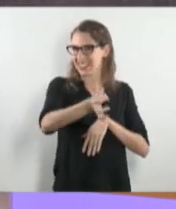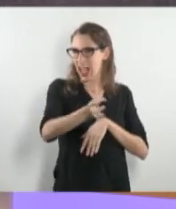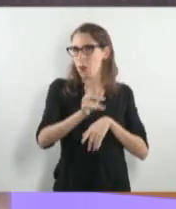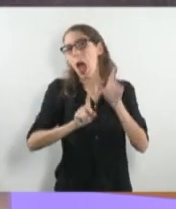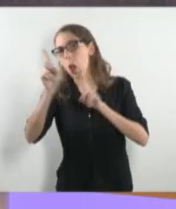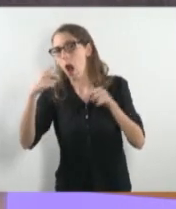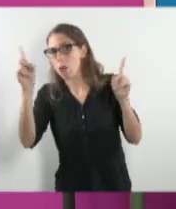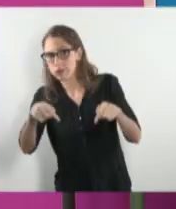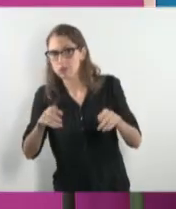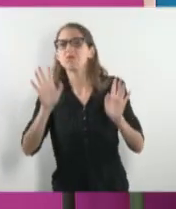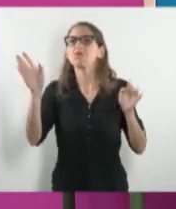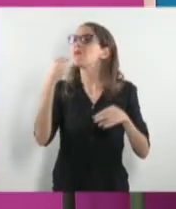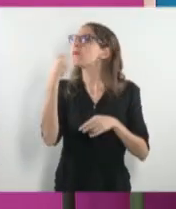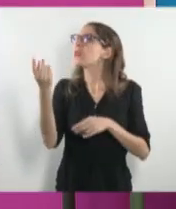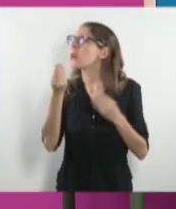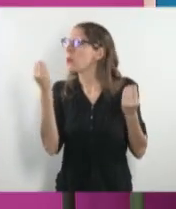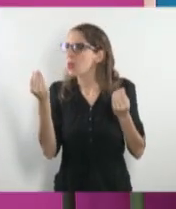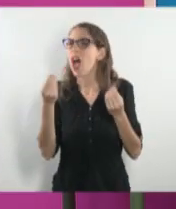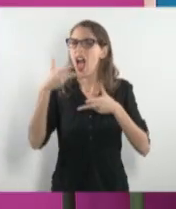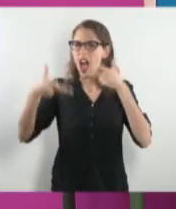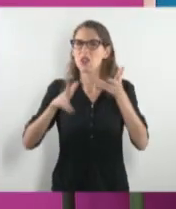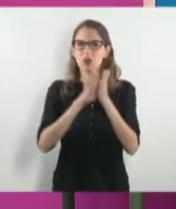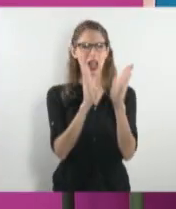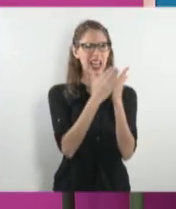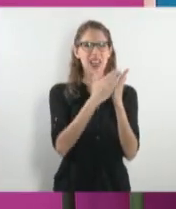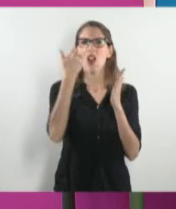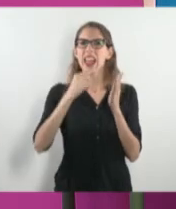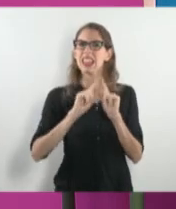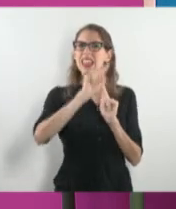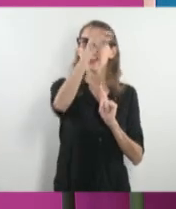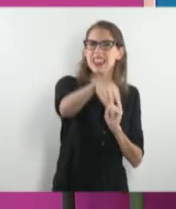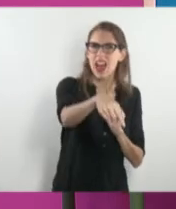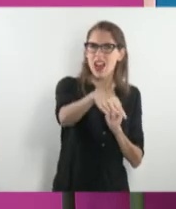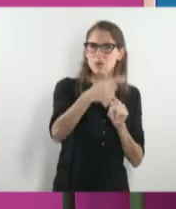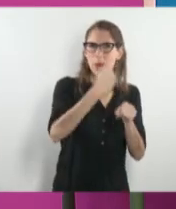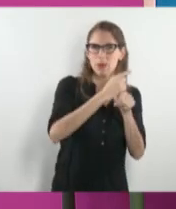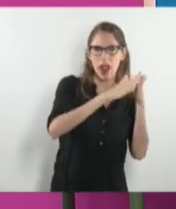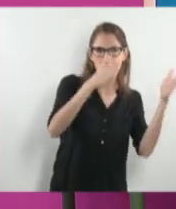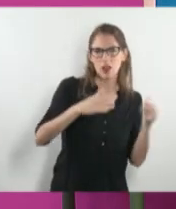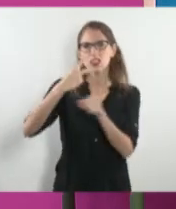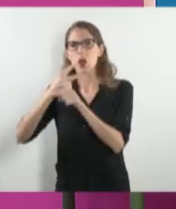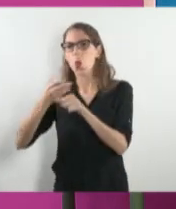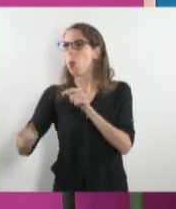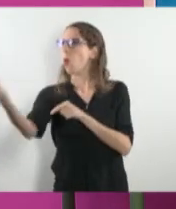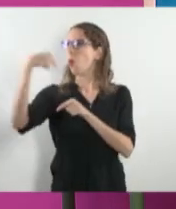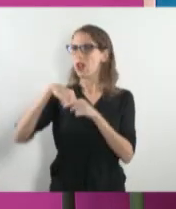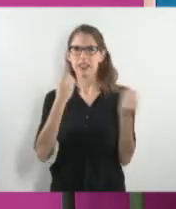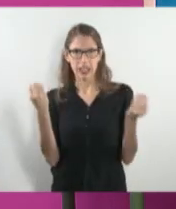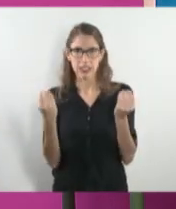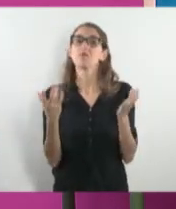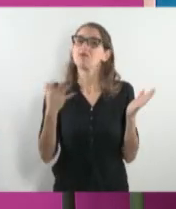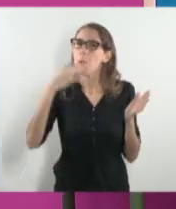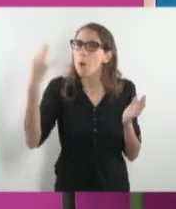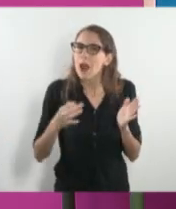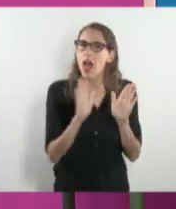no. ¿Por qué? ¿Qué es esto de que hay una ida y una vuelta del Martín Fierro? Son dos obras que se publicaron con